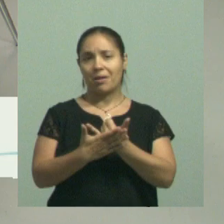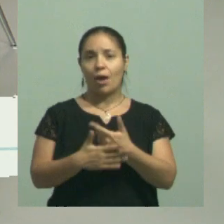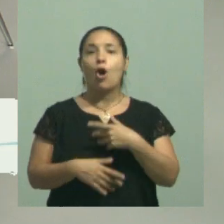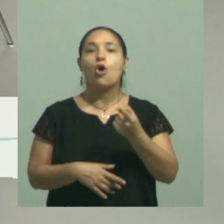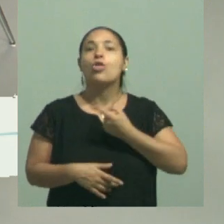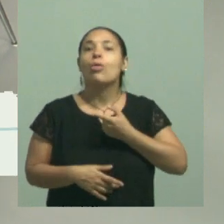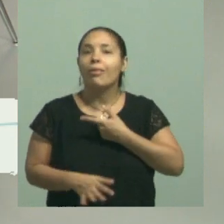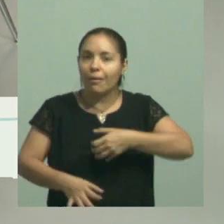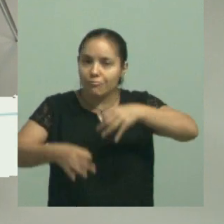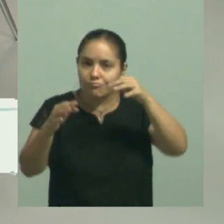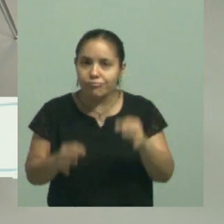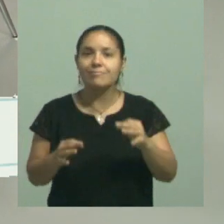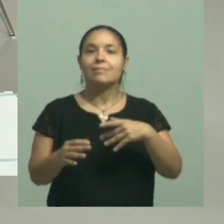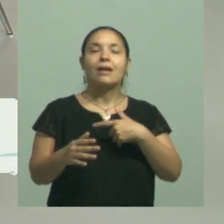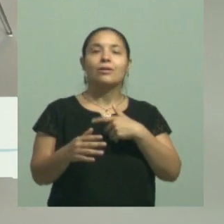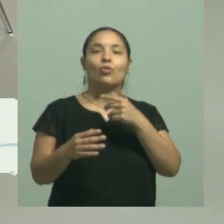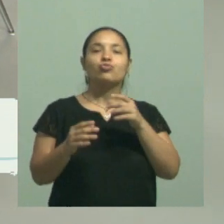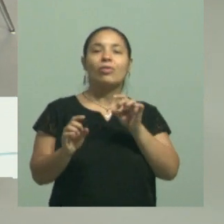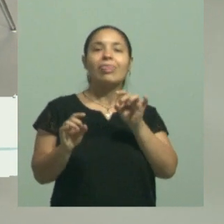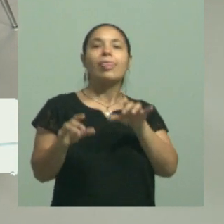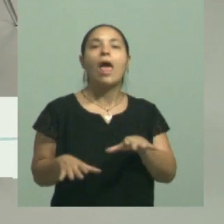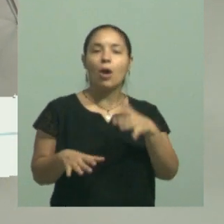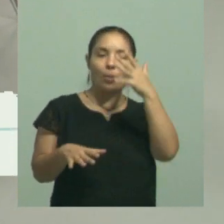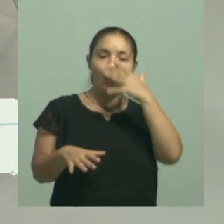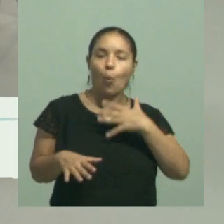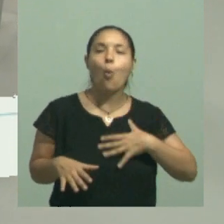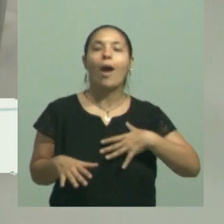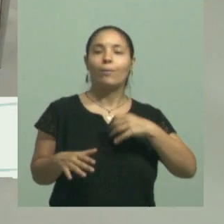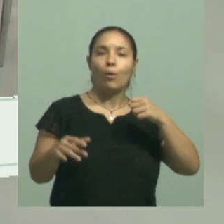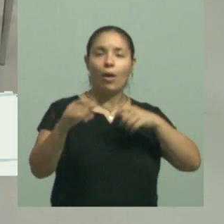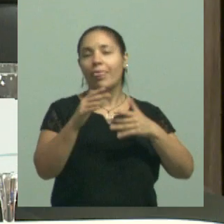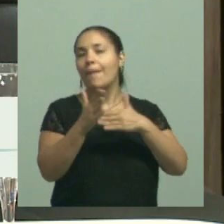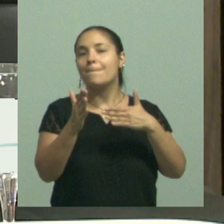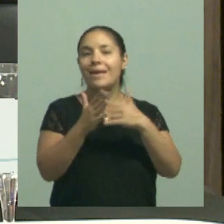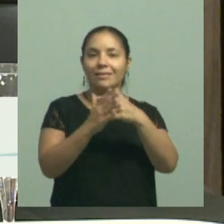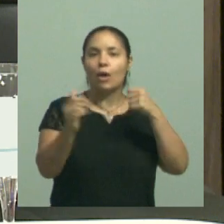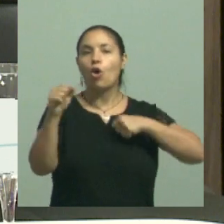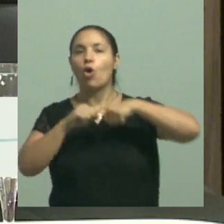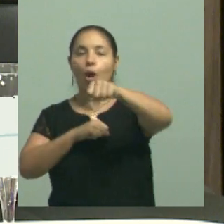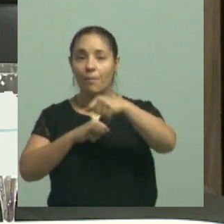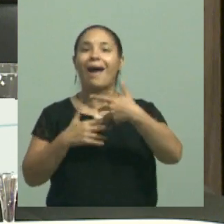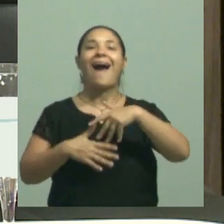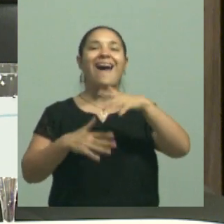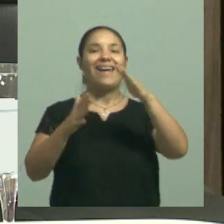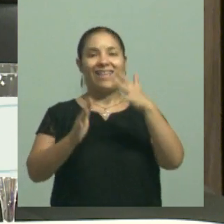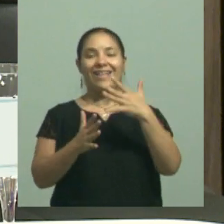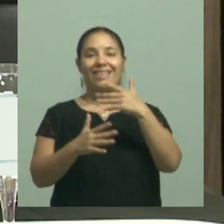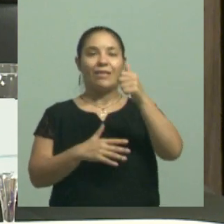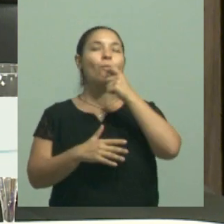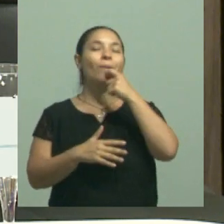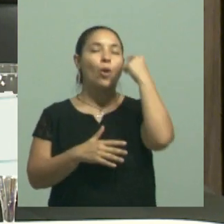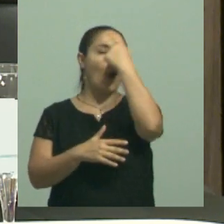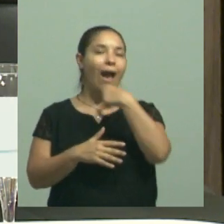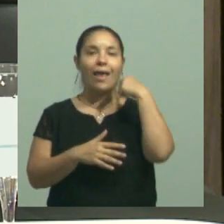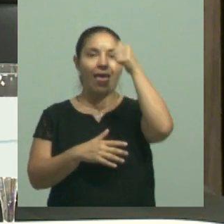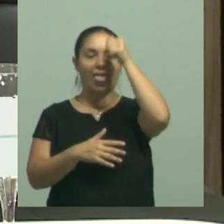estás ubicado? Los lugares más vulnerables, que no depende del tamaño, de la fuerza, que les puedas pegar y los lastimar. Toda la parte de cara, por ejemplo,